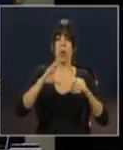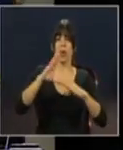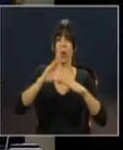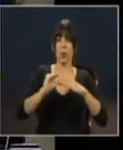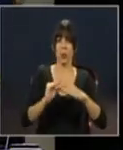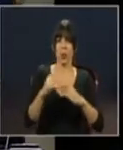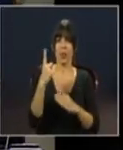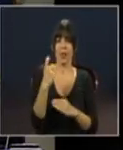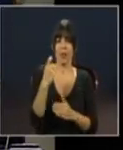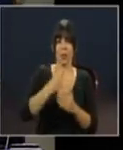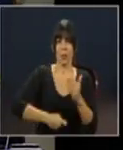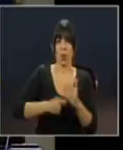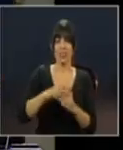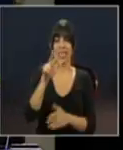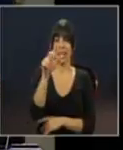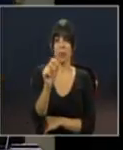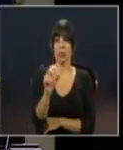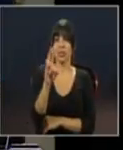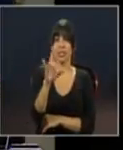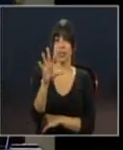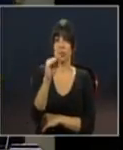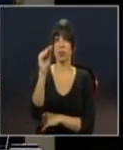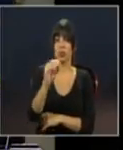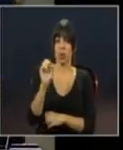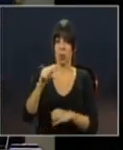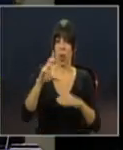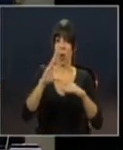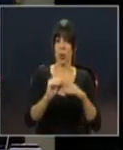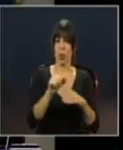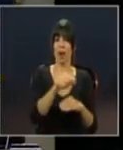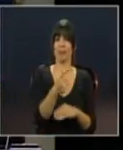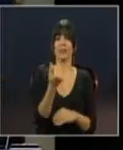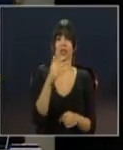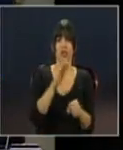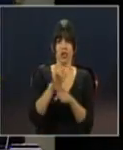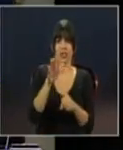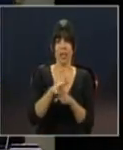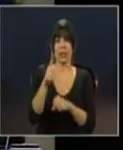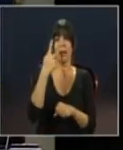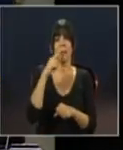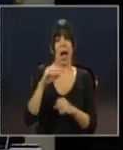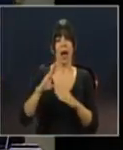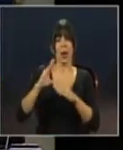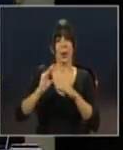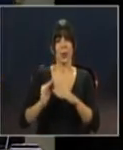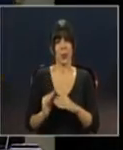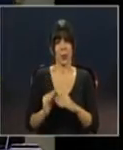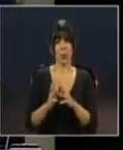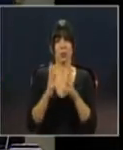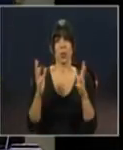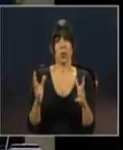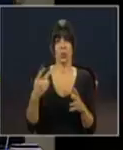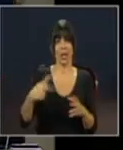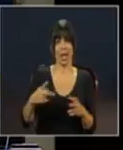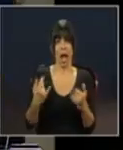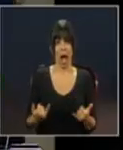un 3.75%, una cifra suficiente para reducir de manera significativa el riesgo